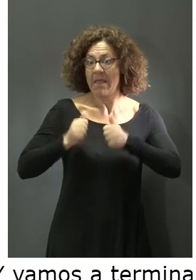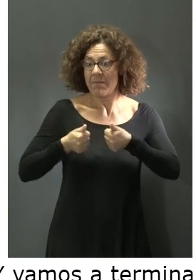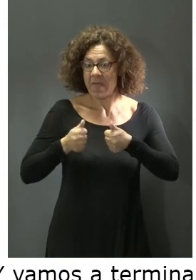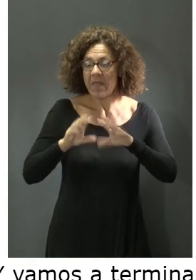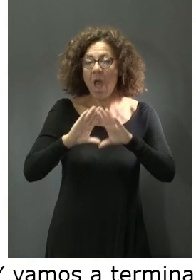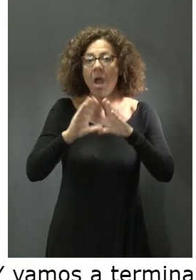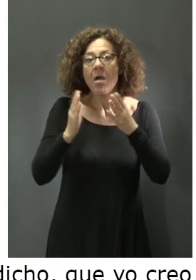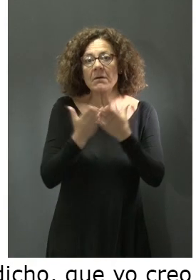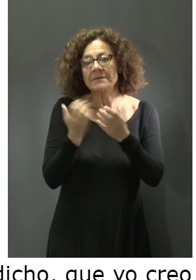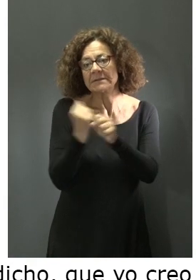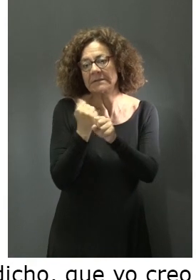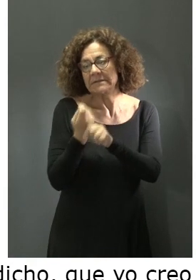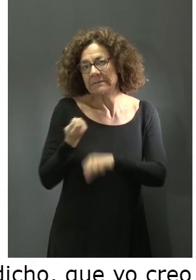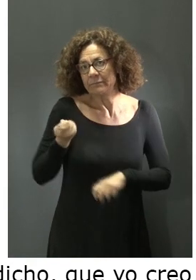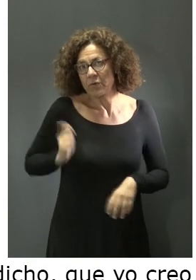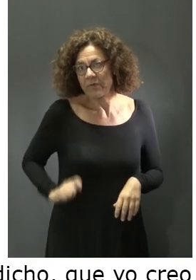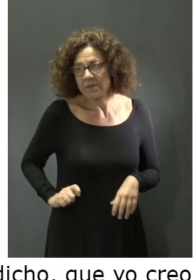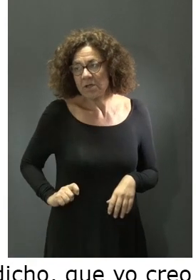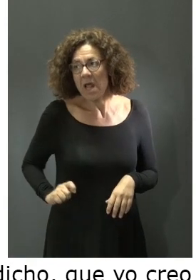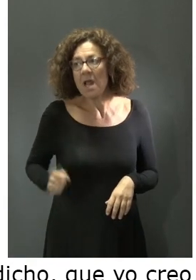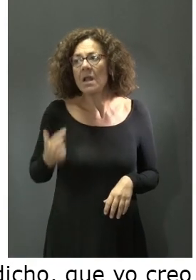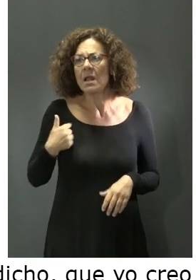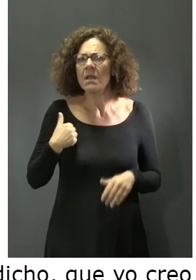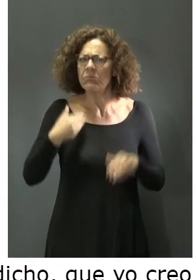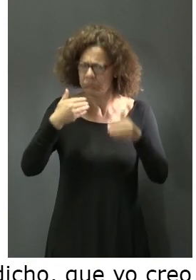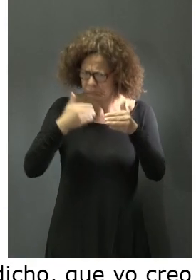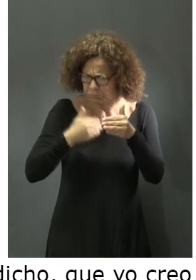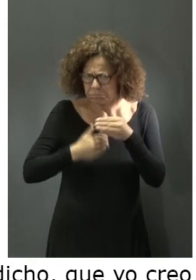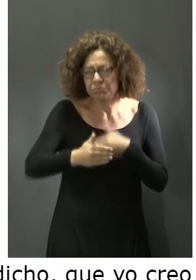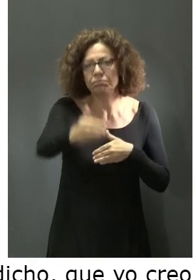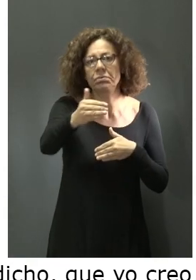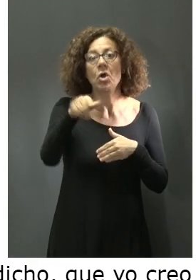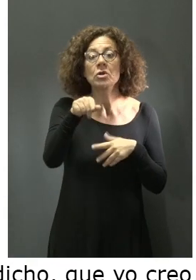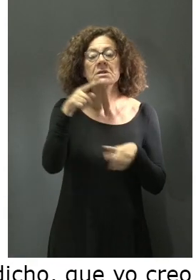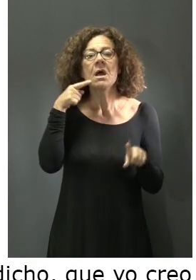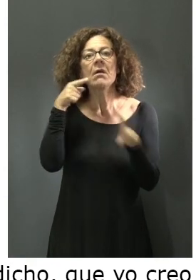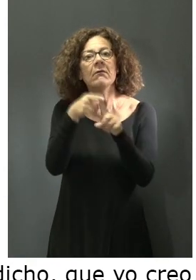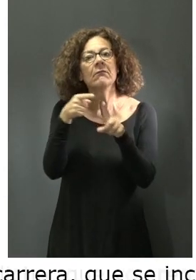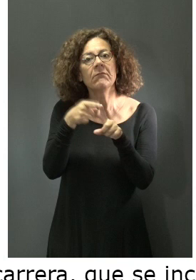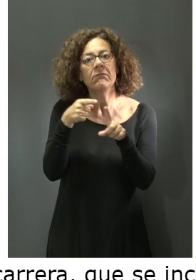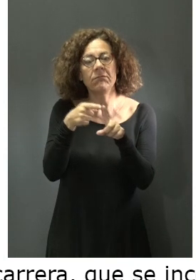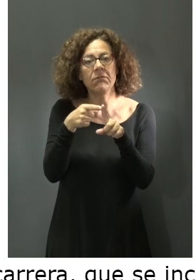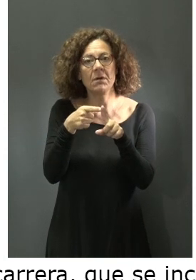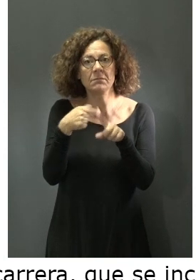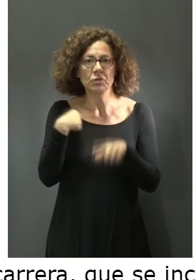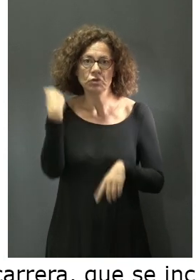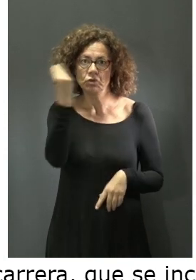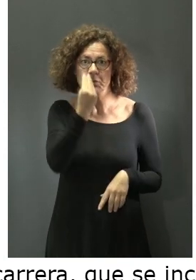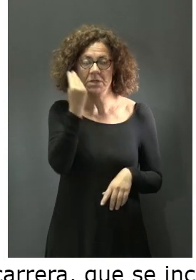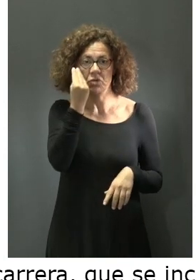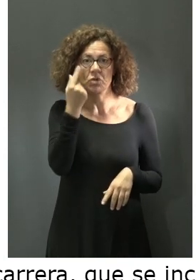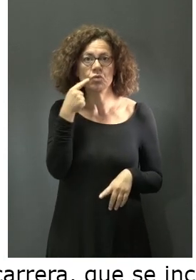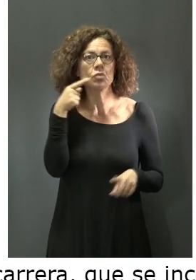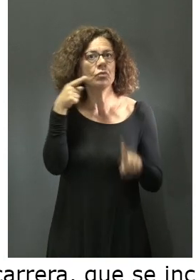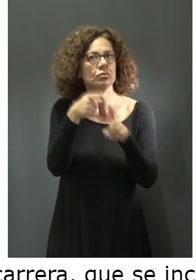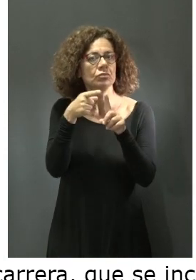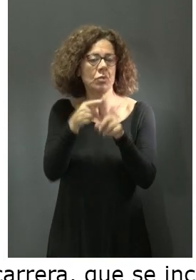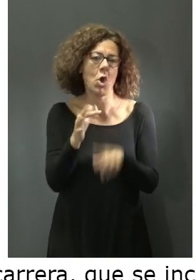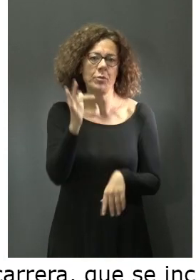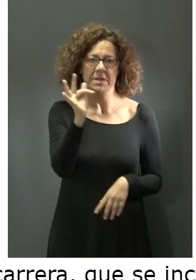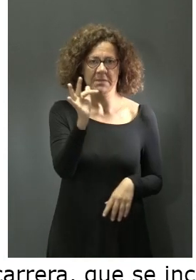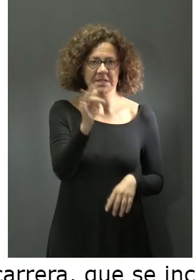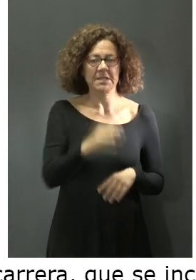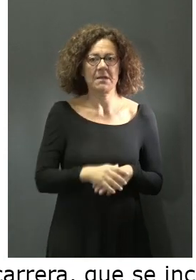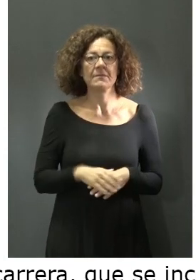mundo profesional recientemente y que tiene una larga carrera por delante, pues con esa visión, pues yo creo que no, es una visión de optimismo,